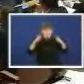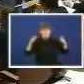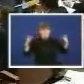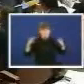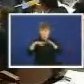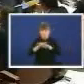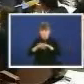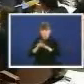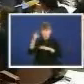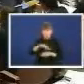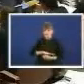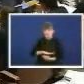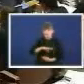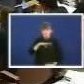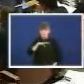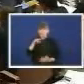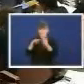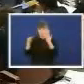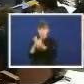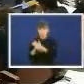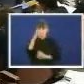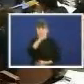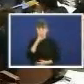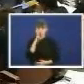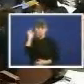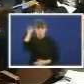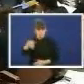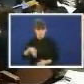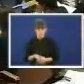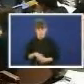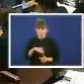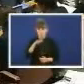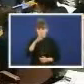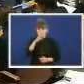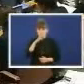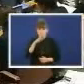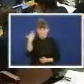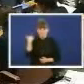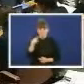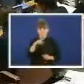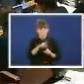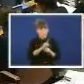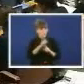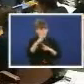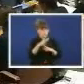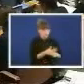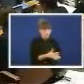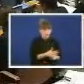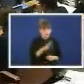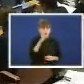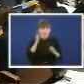capacidades en transparencia e compromiso democrático porque condenada a miseria era e sega ser o seu modelo